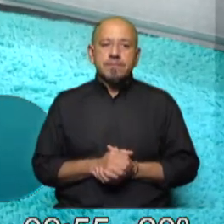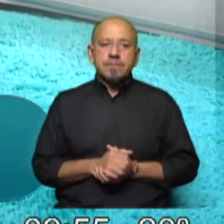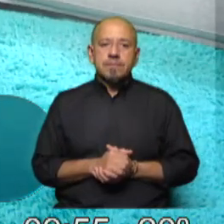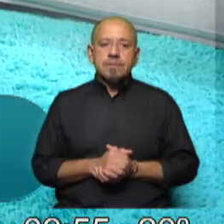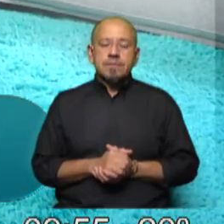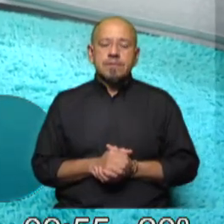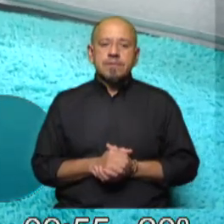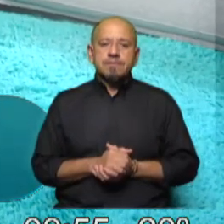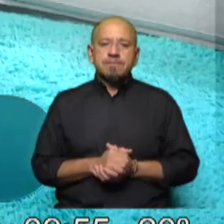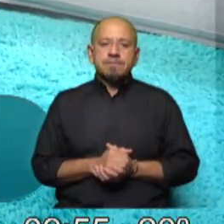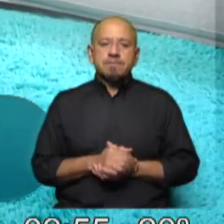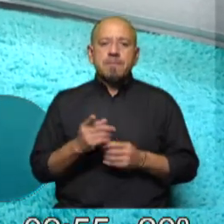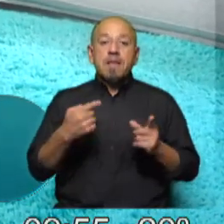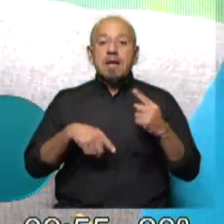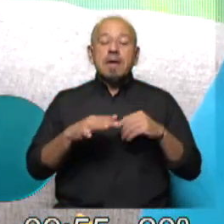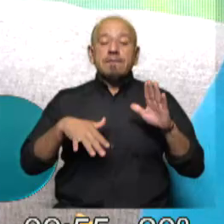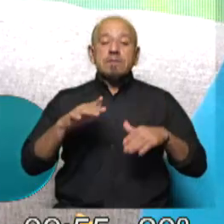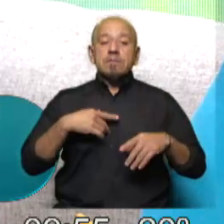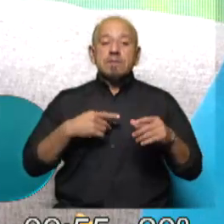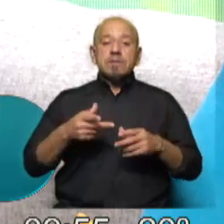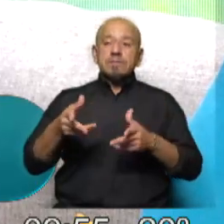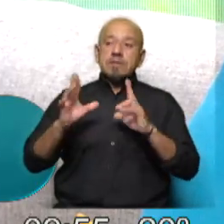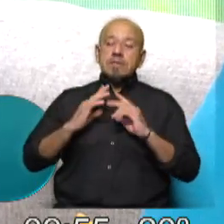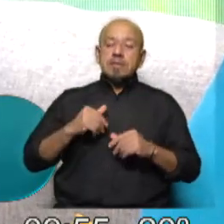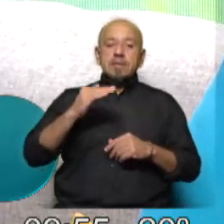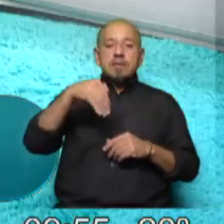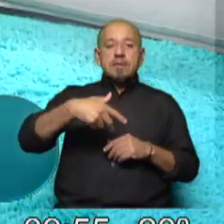cuando se enoja conmigo. No. Anda para tal lado. Marcelo se va, pero